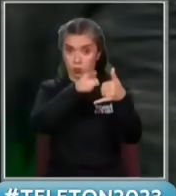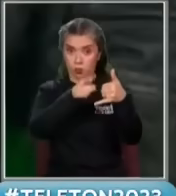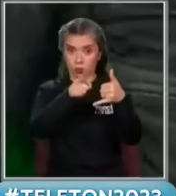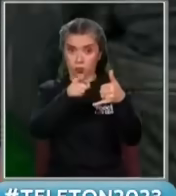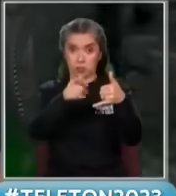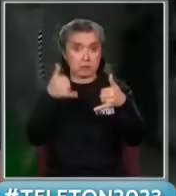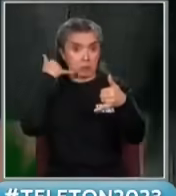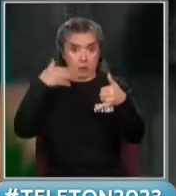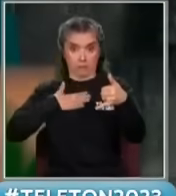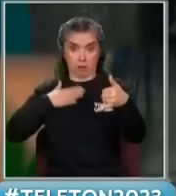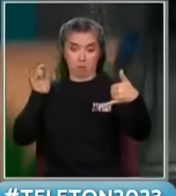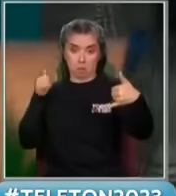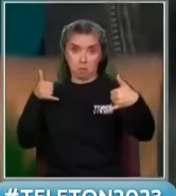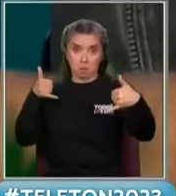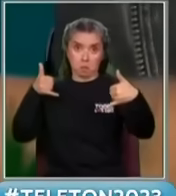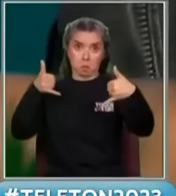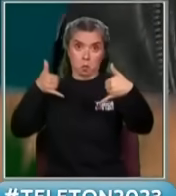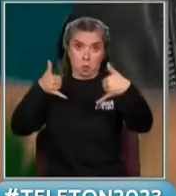cámara